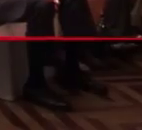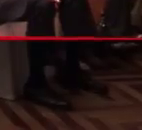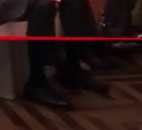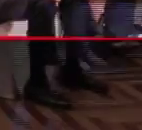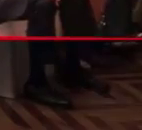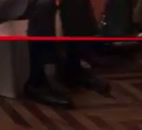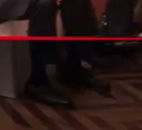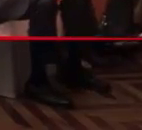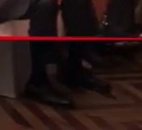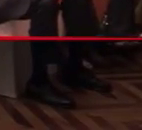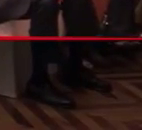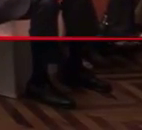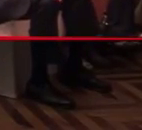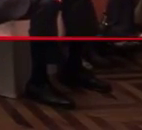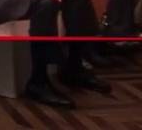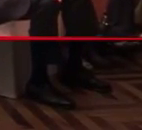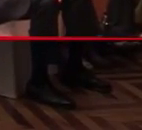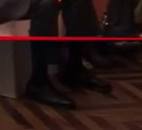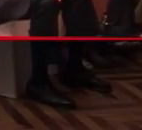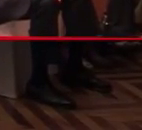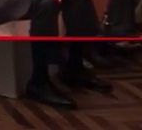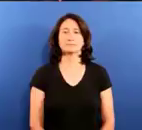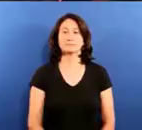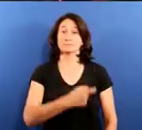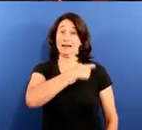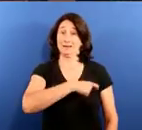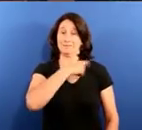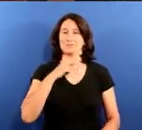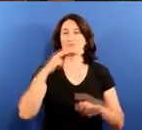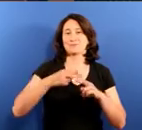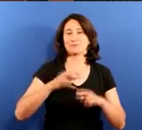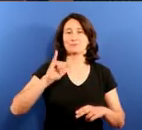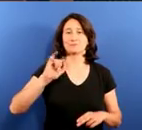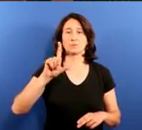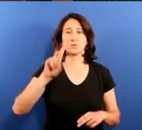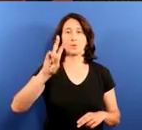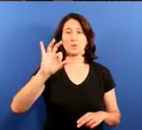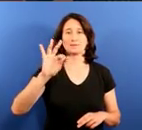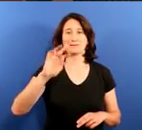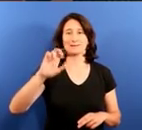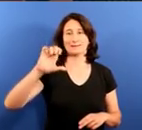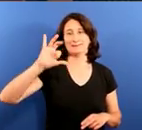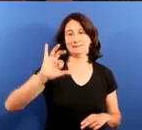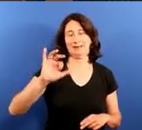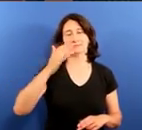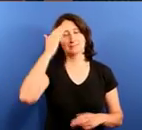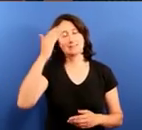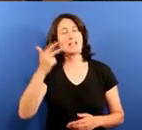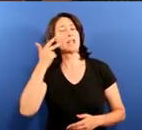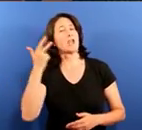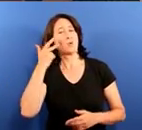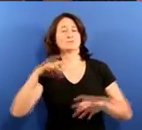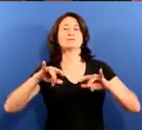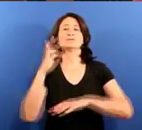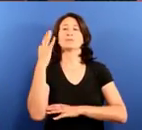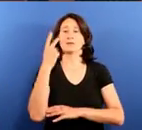El diputado general de Vizcaya, José Luis Bilbao, ha entregado a la asociación sin ánimo de lucro Gorabide, al catedrático de Bioquímica